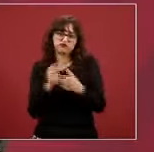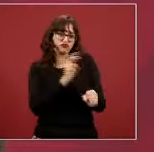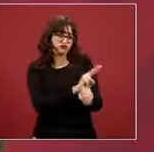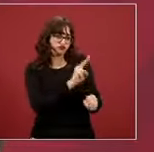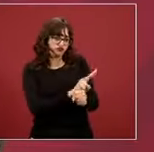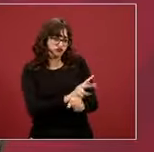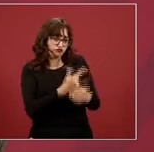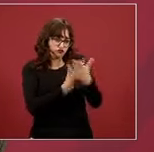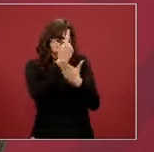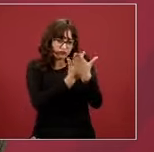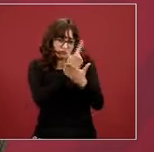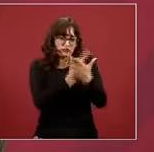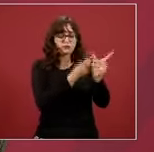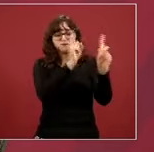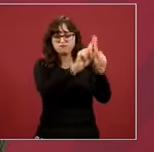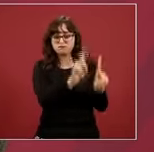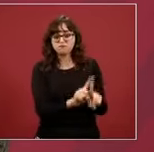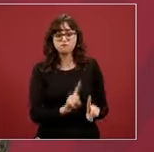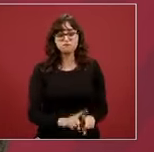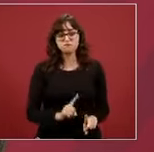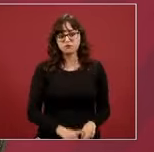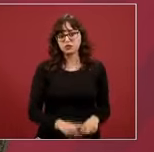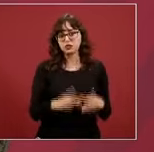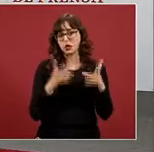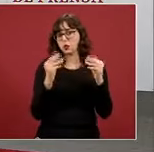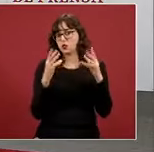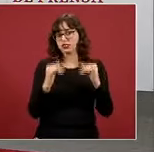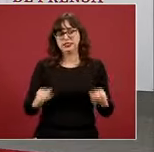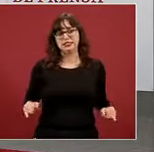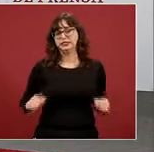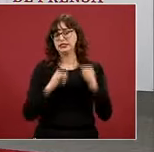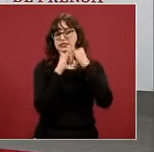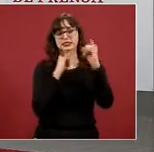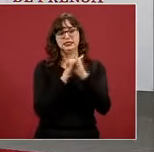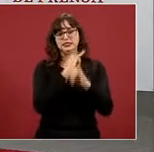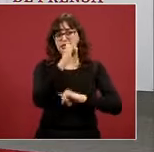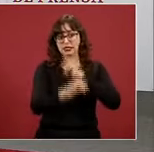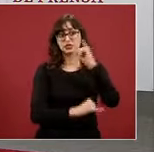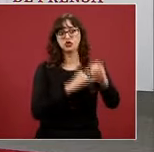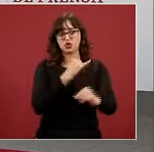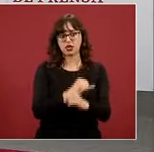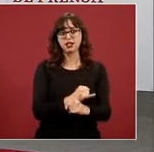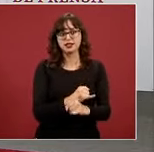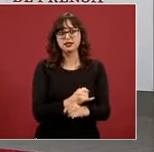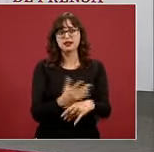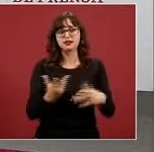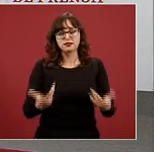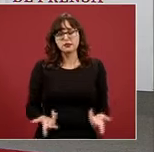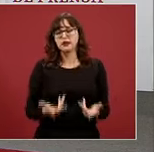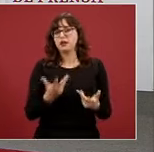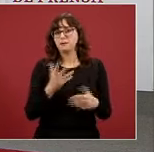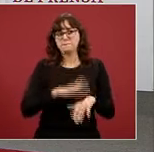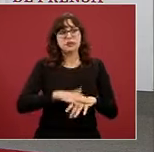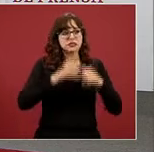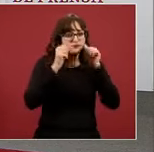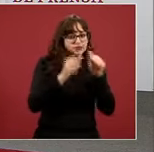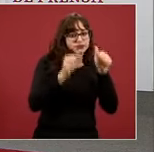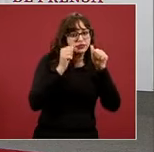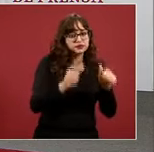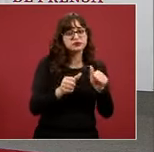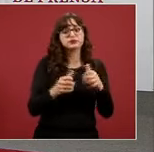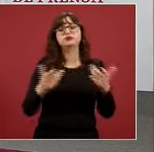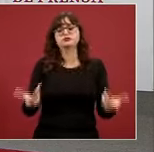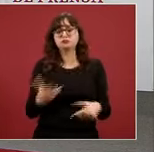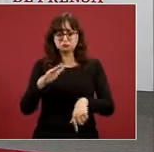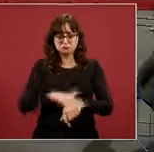auditorías que se hacen a muchas instituciones y en particular a los órganos multilaterales. Se obtuvo una